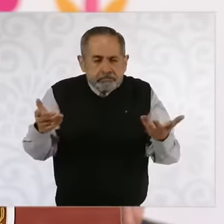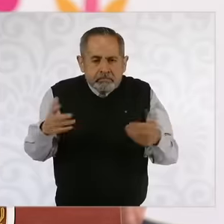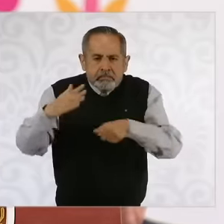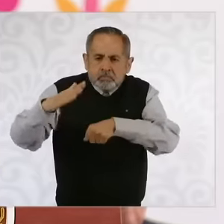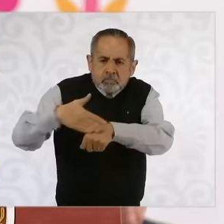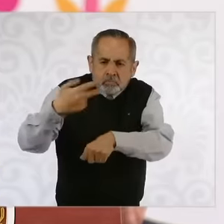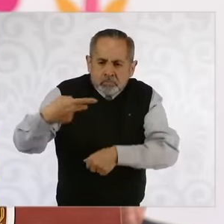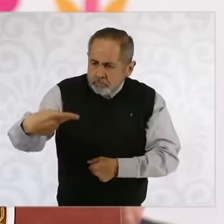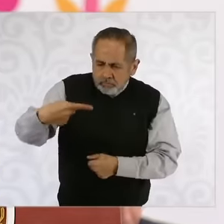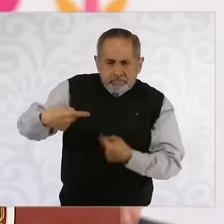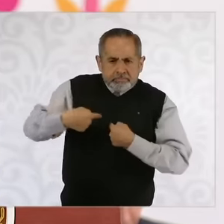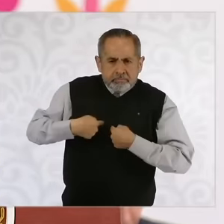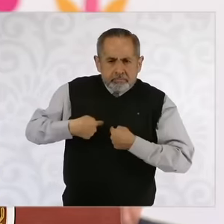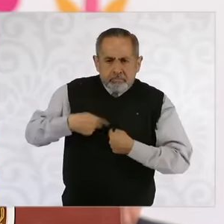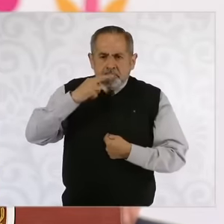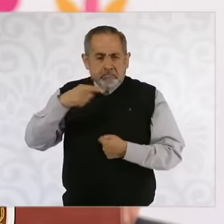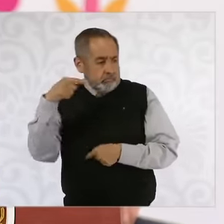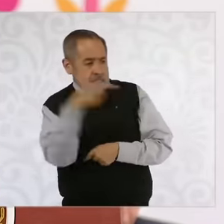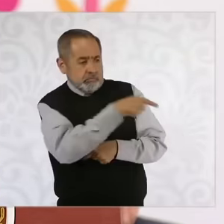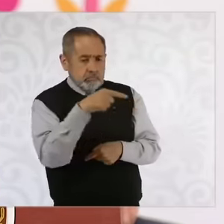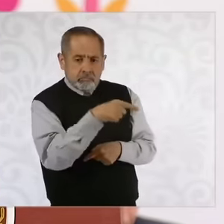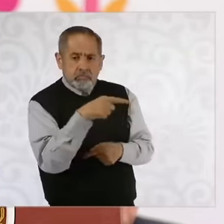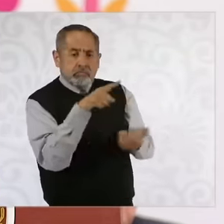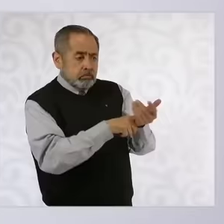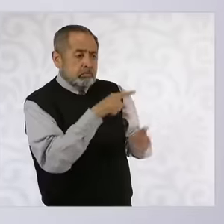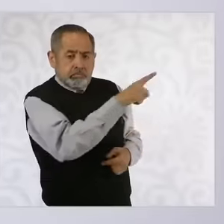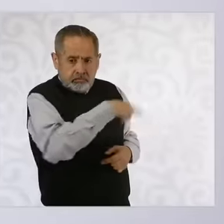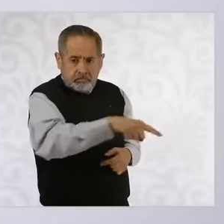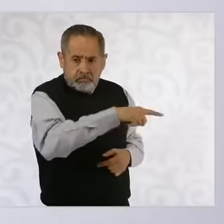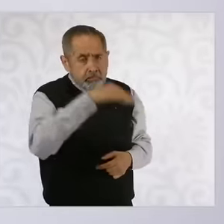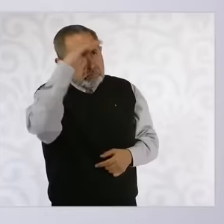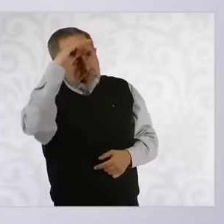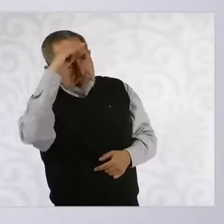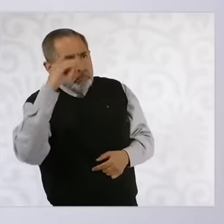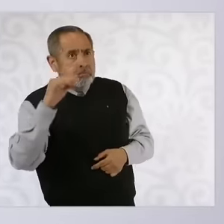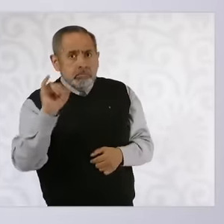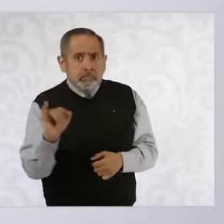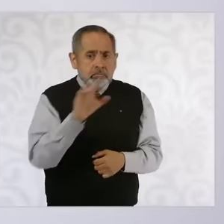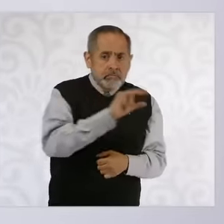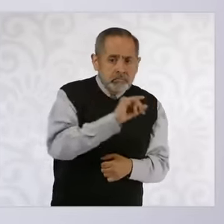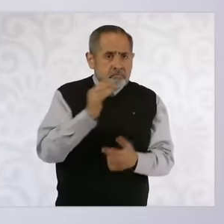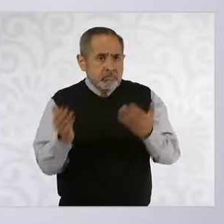¿Por qué la Corte no sopesa eso? Porque la decisión hoy está en ellos.